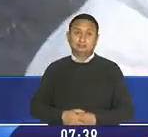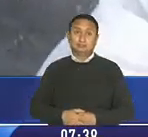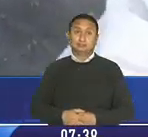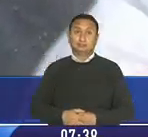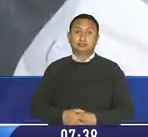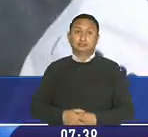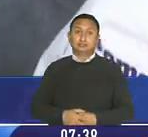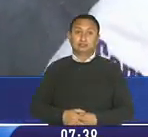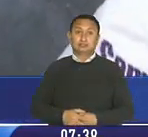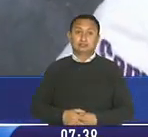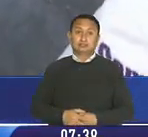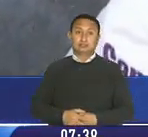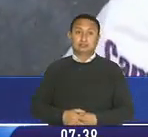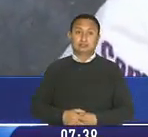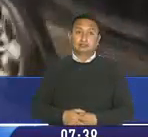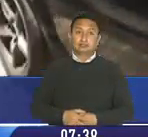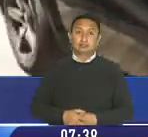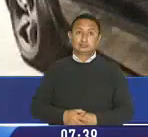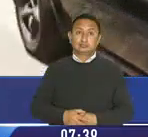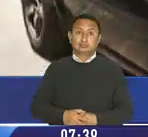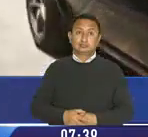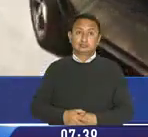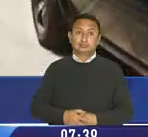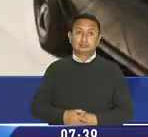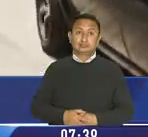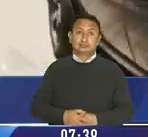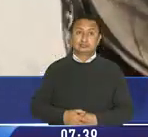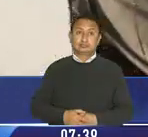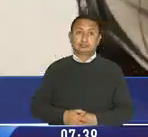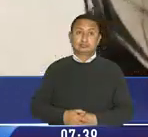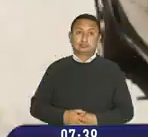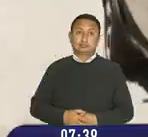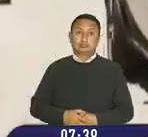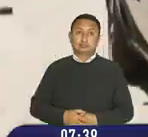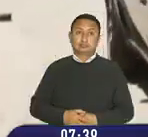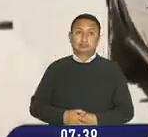Con cámara de Juan Bustamante, informó Jorge Escobar.